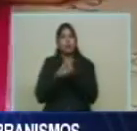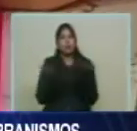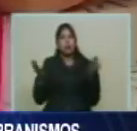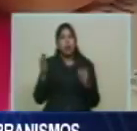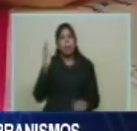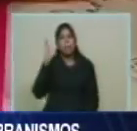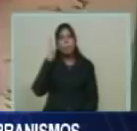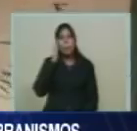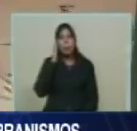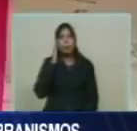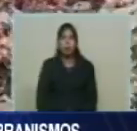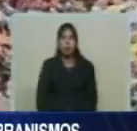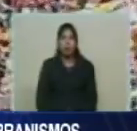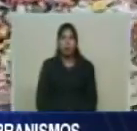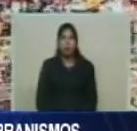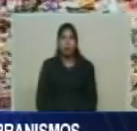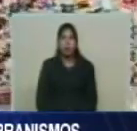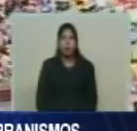adelante.